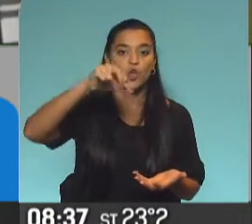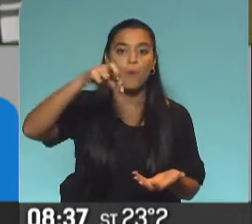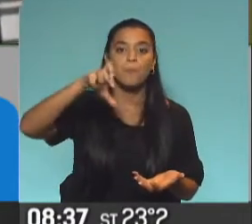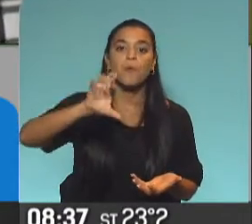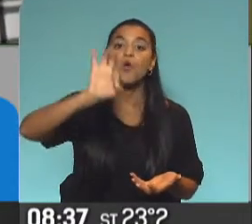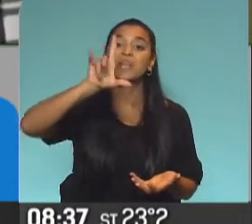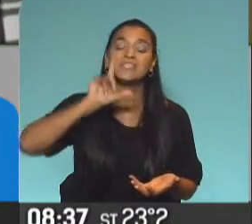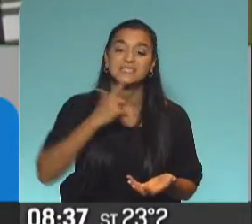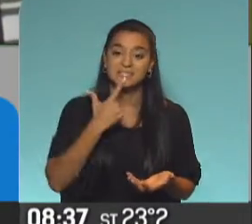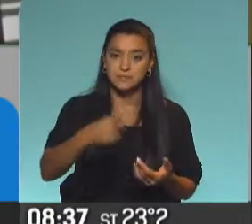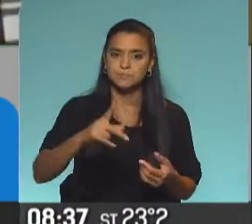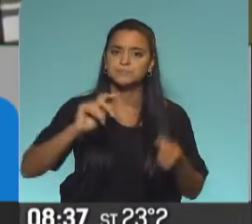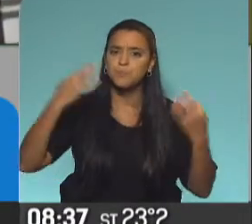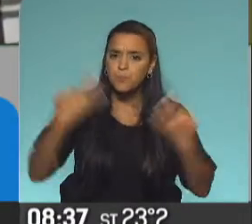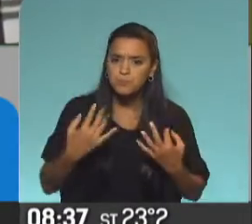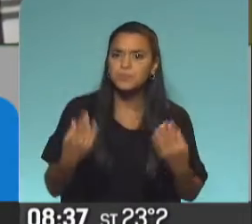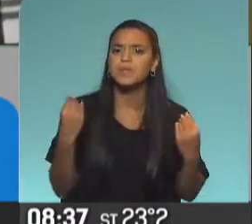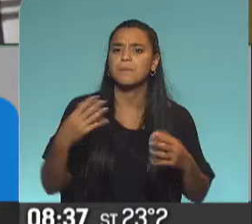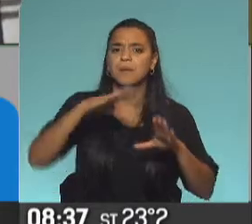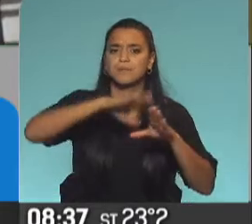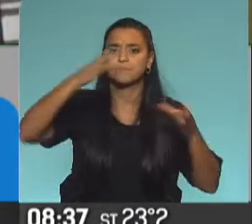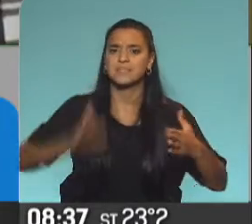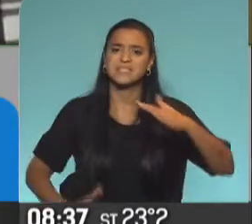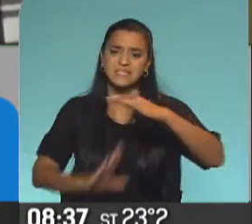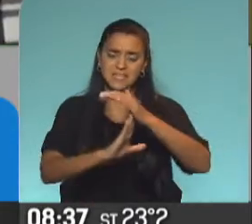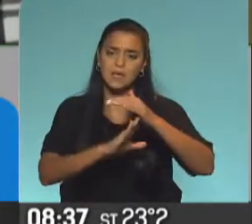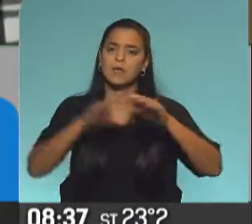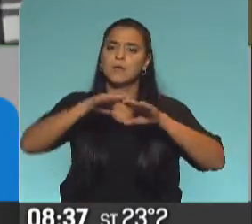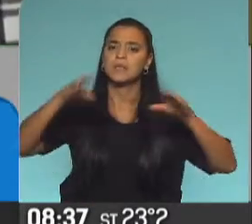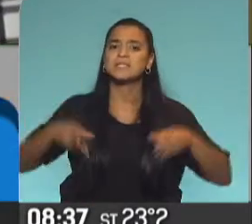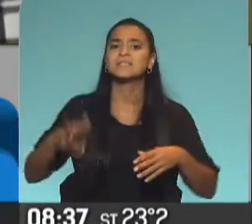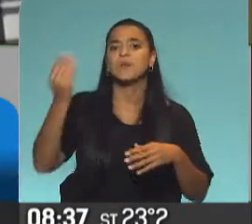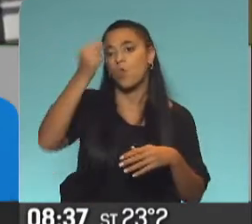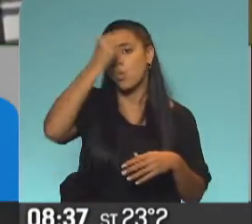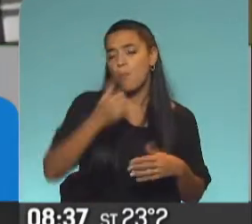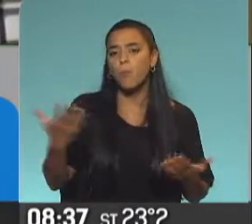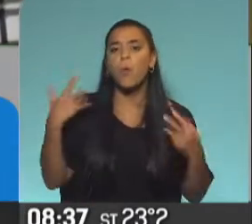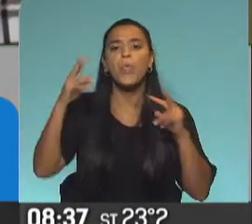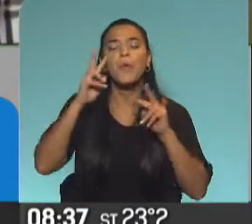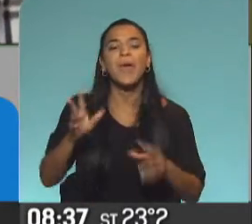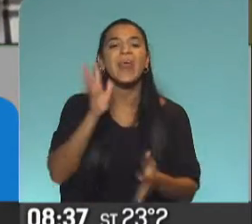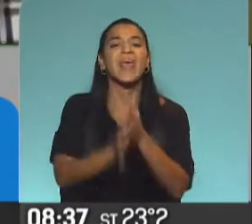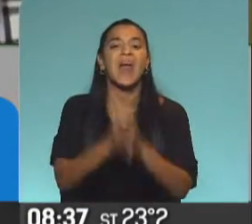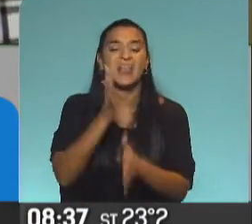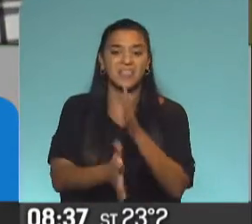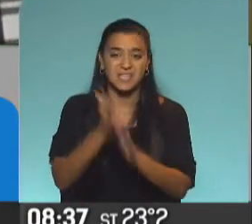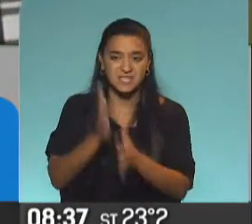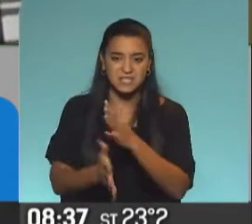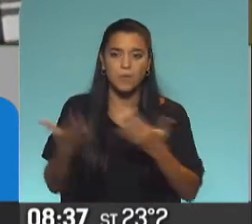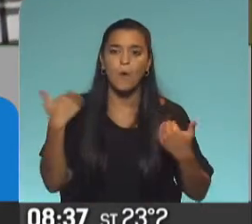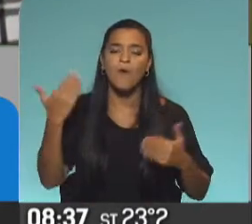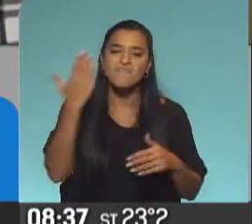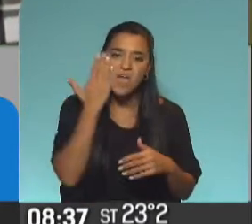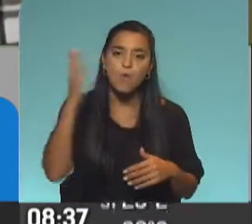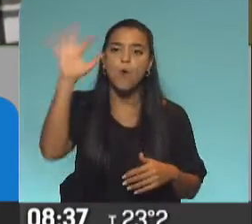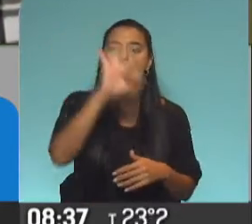pena repasar, todo lo que pasa en el escenario principal de Tecnópolis durante el fin de semana lo podés ver gratuitamente por Facebook